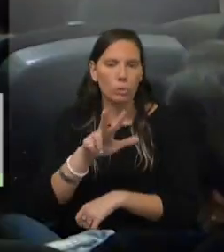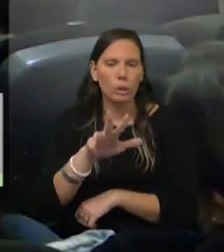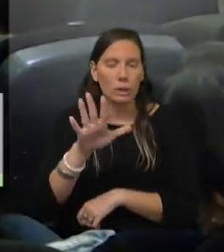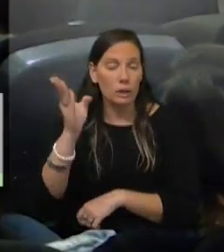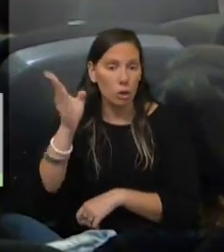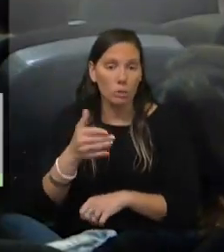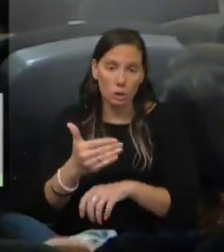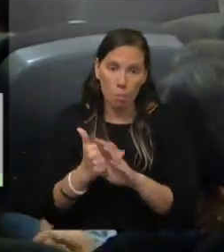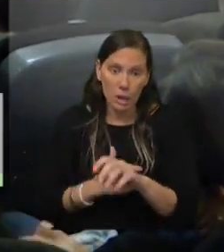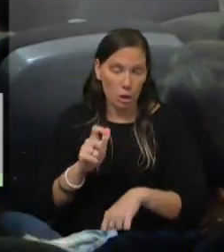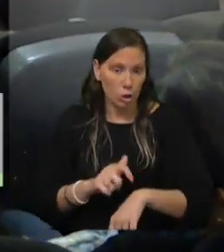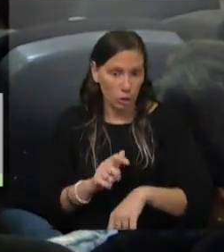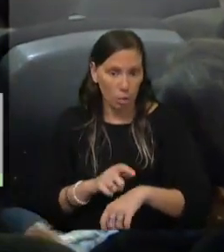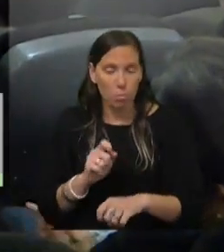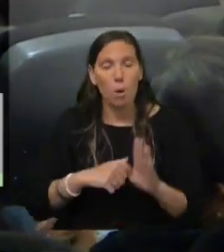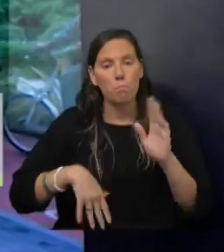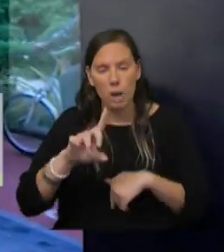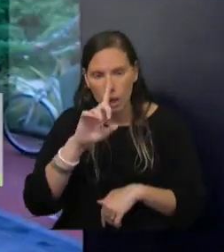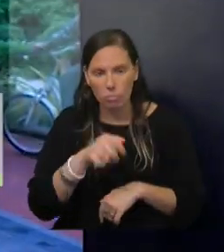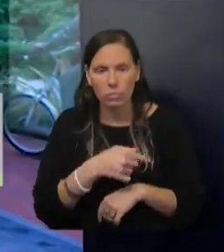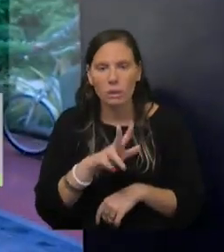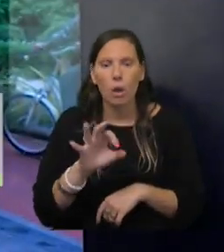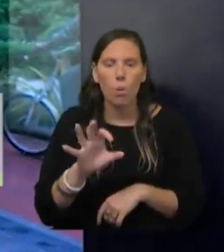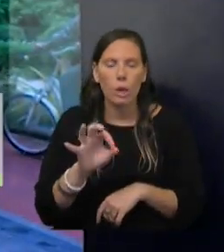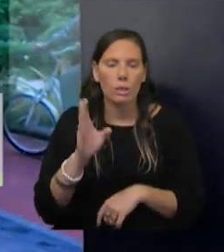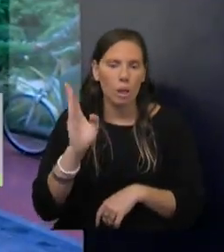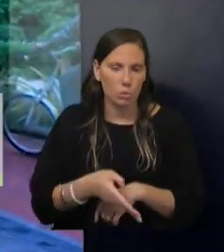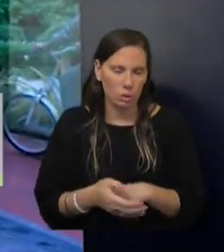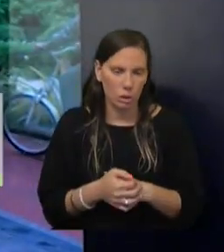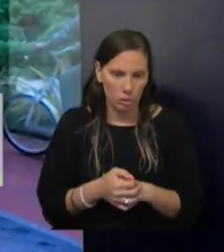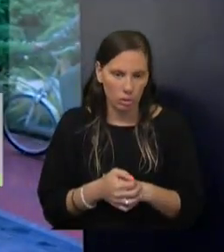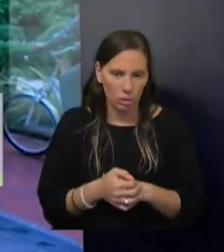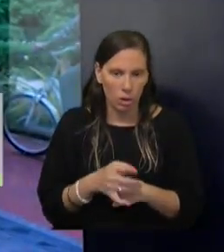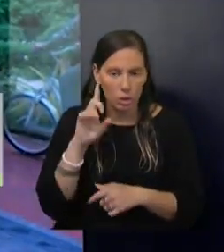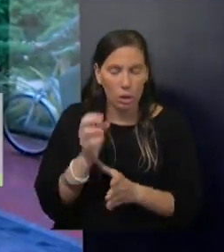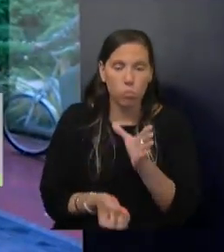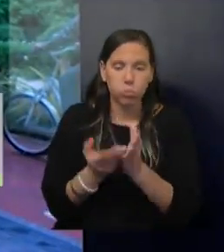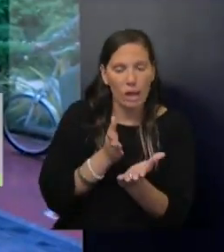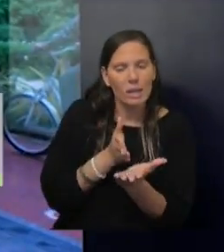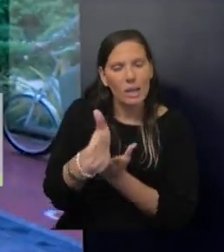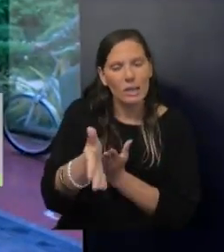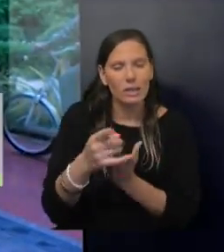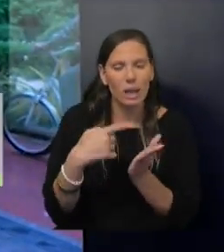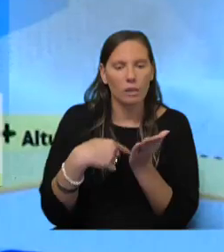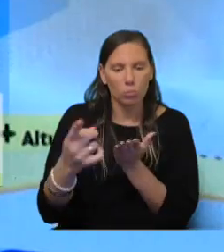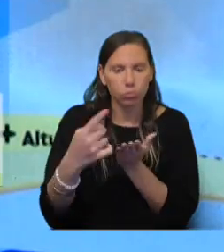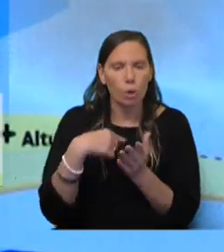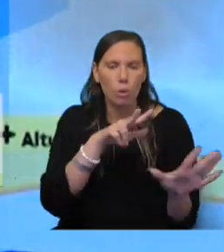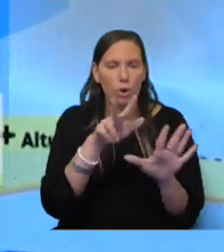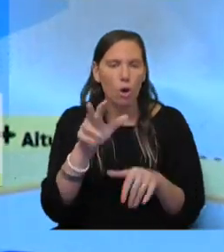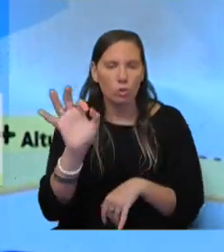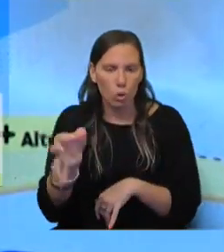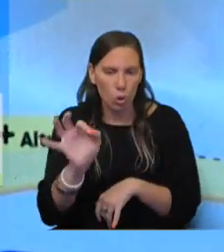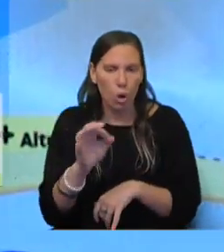35 y aumentar la velocidad 50% se crearían líneas de alta frecuencia por 8 de octubre